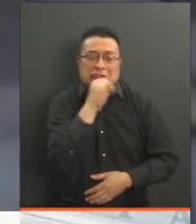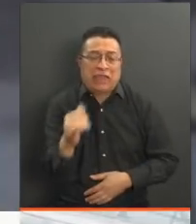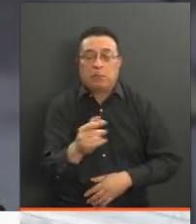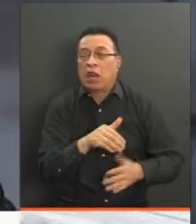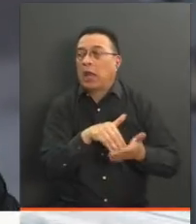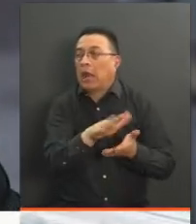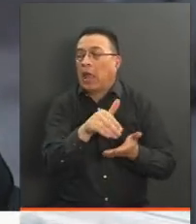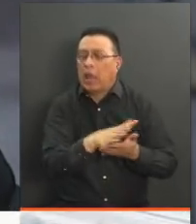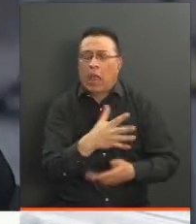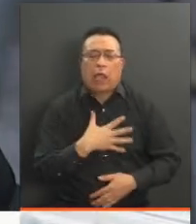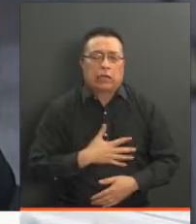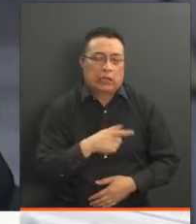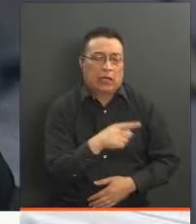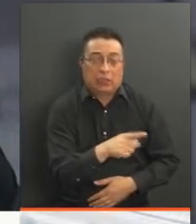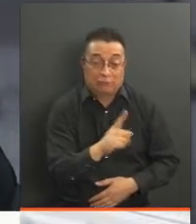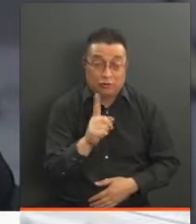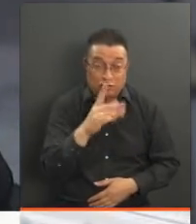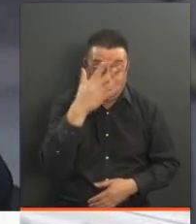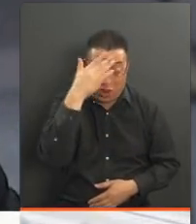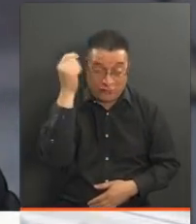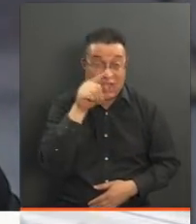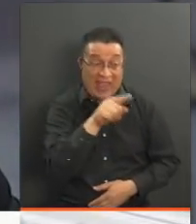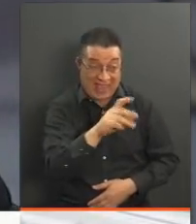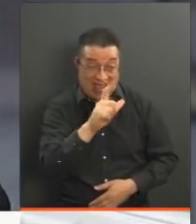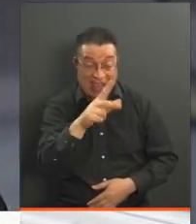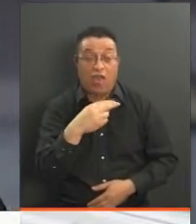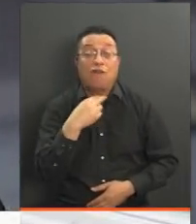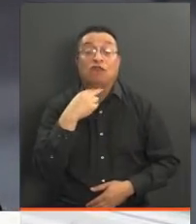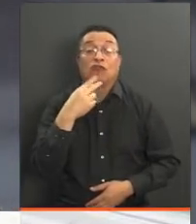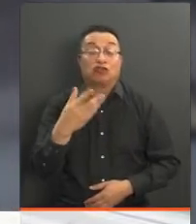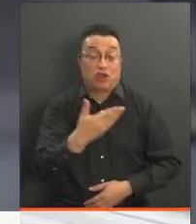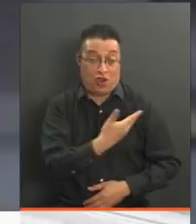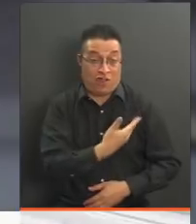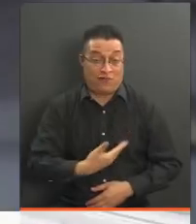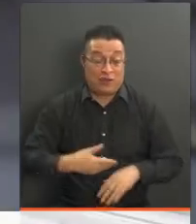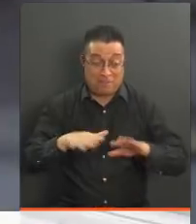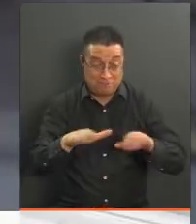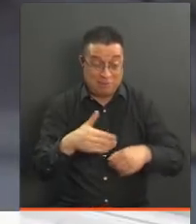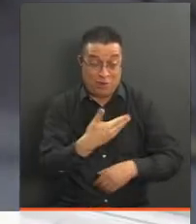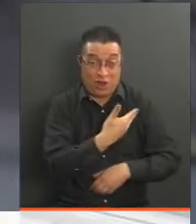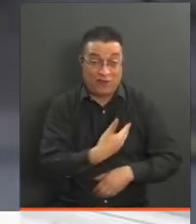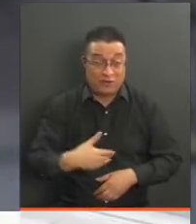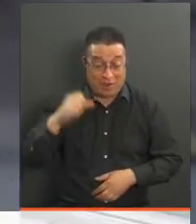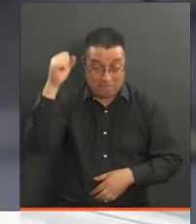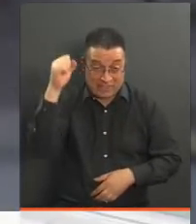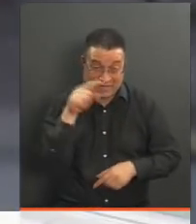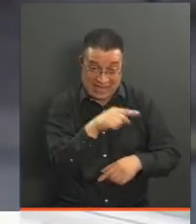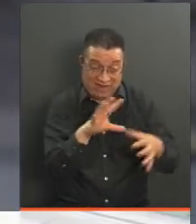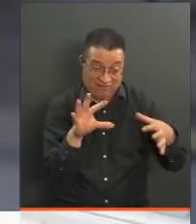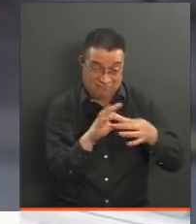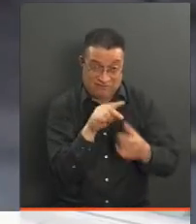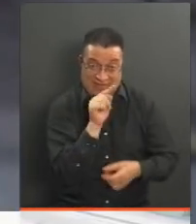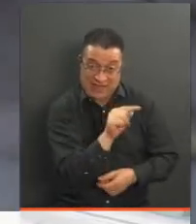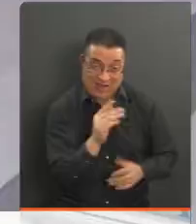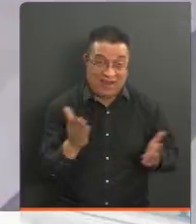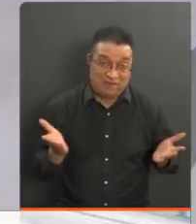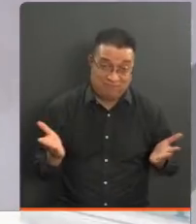rechazo. No hay que olvidar que él fue vocero de gobierno del mismo gobierno del presidente Piñera.